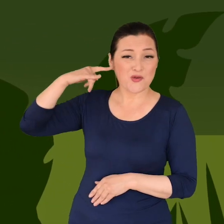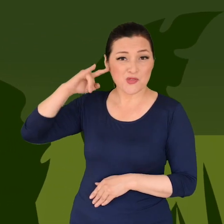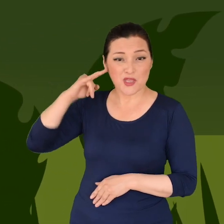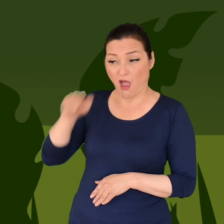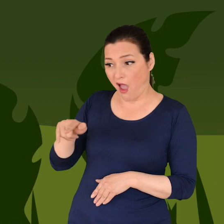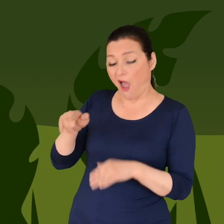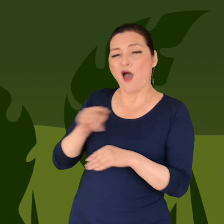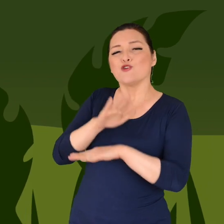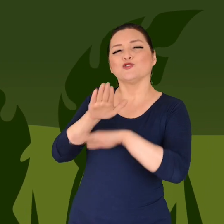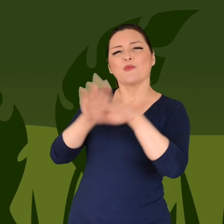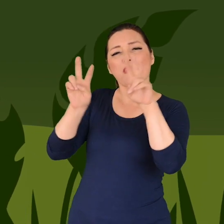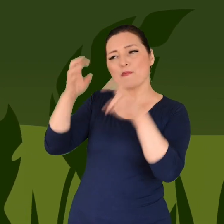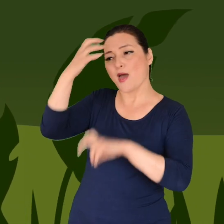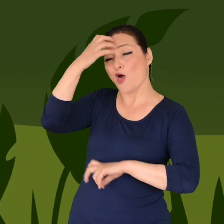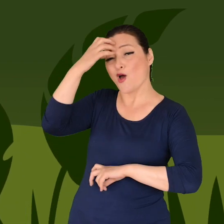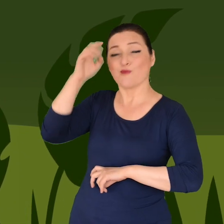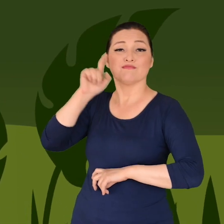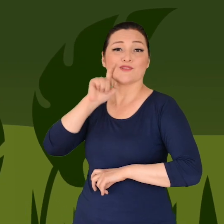Sí